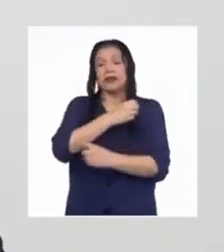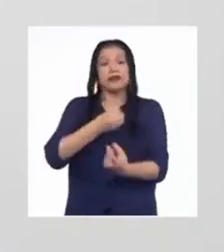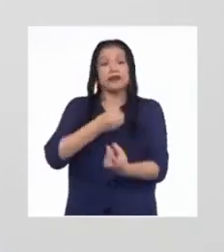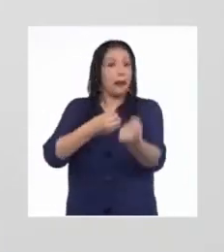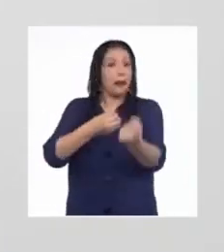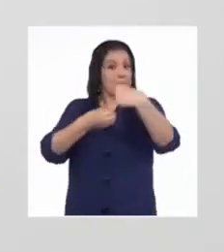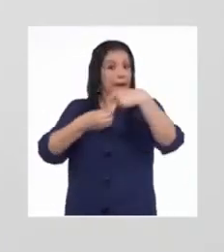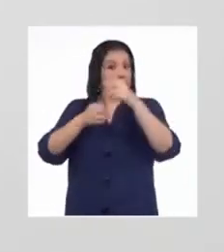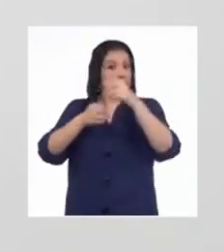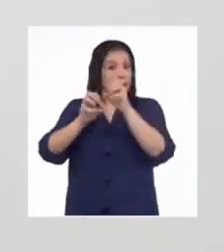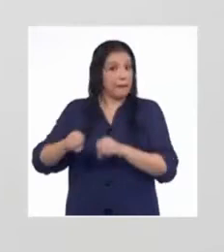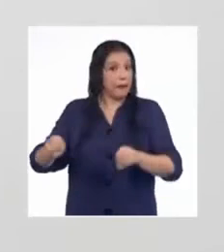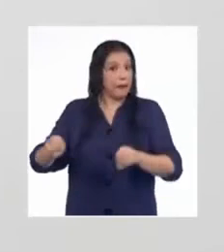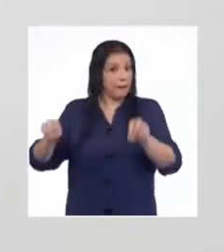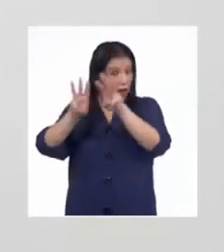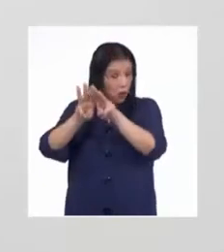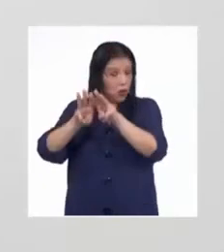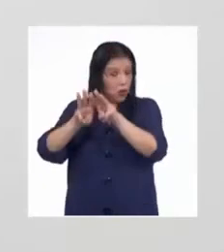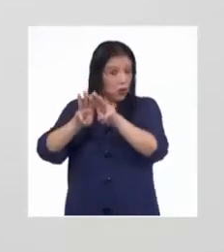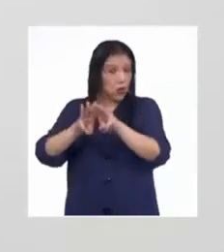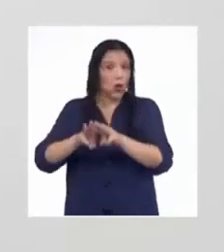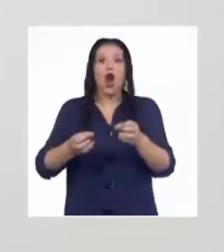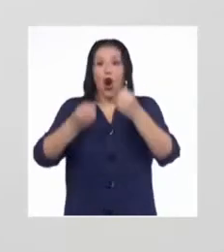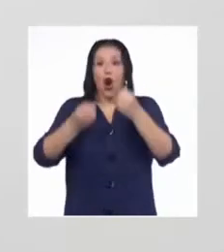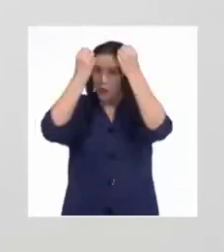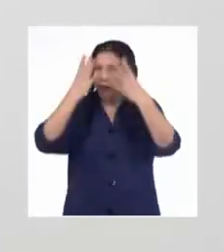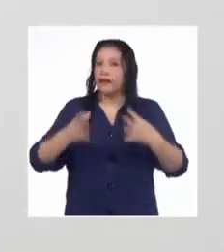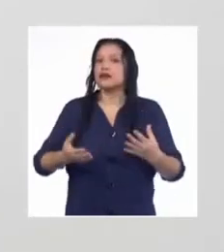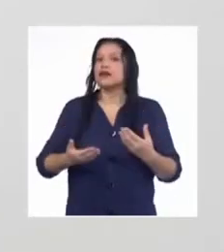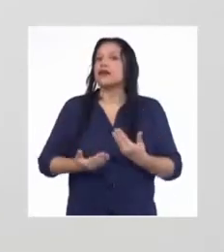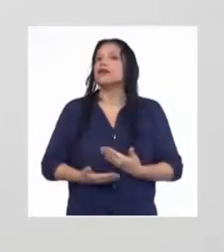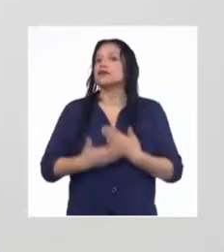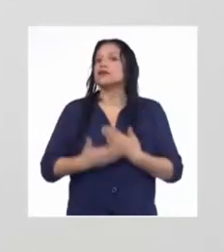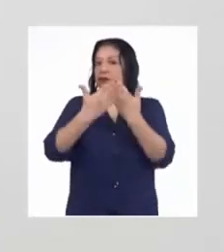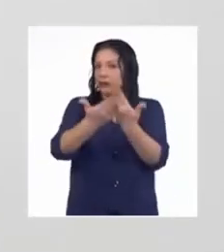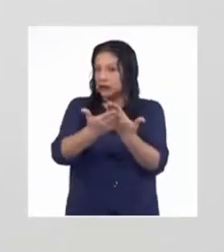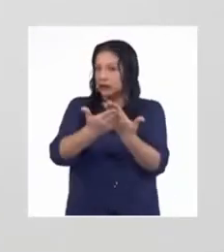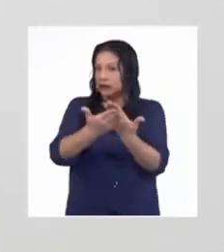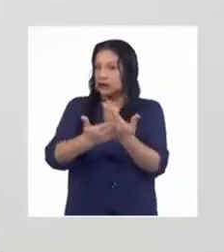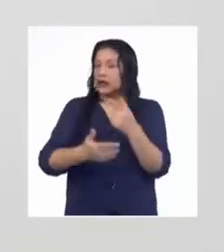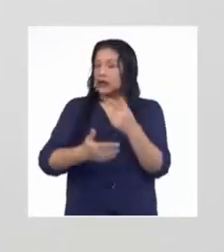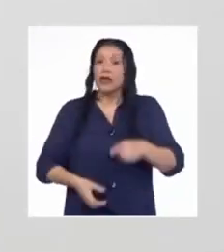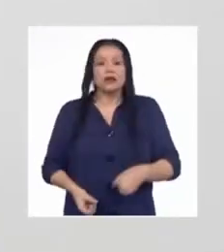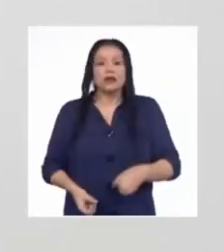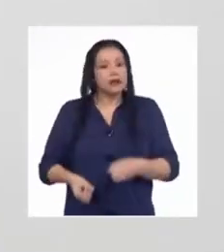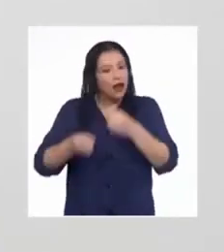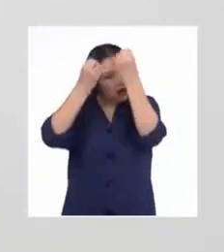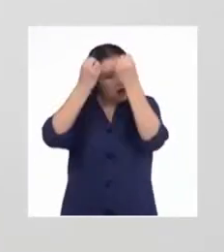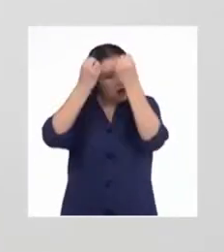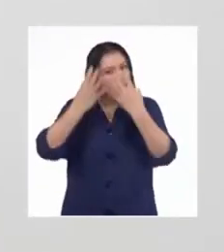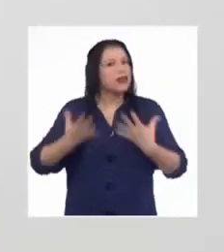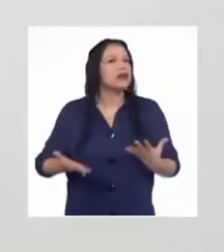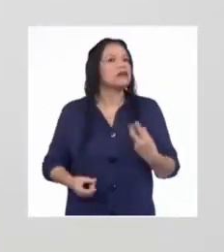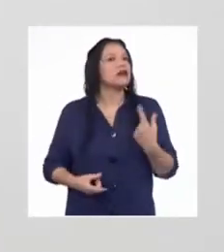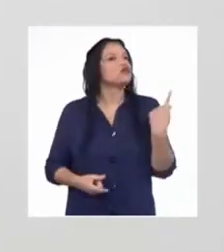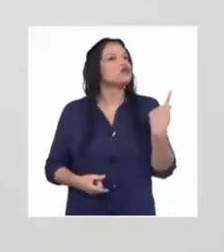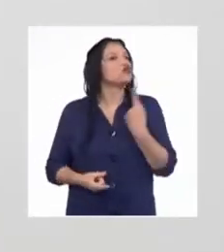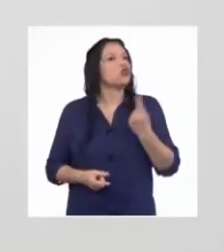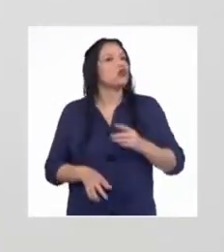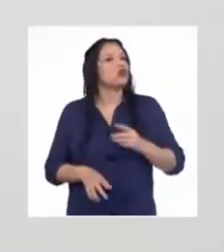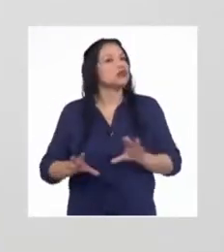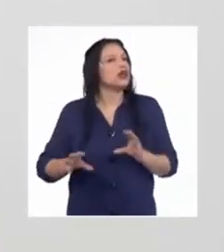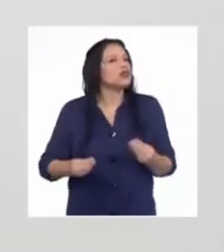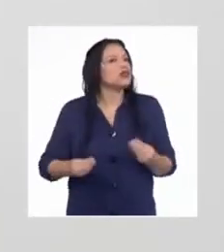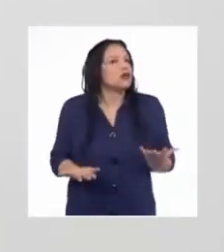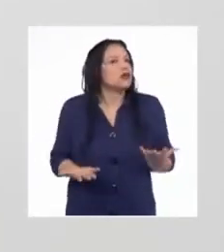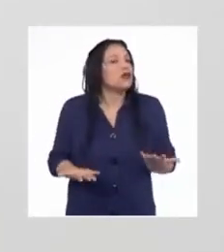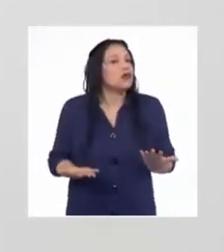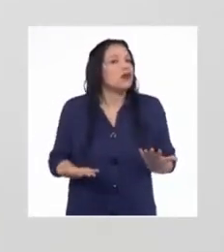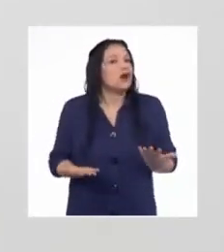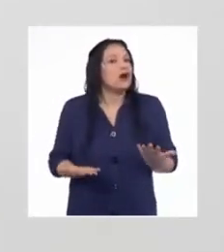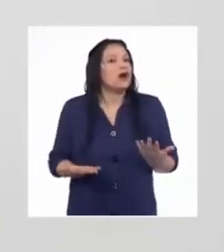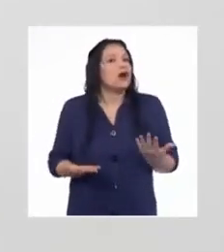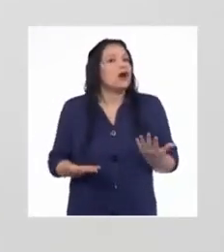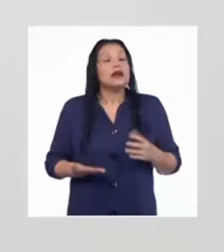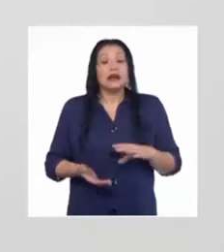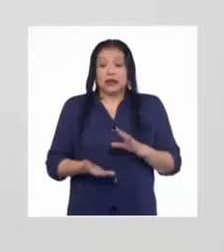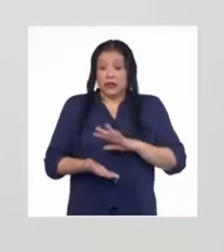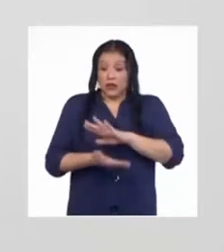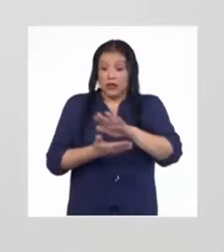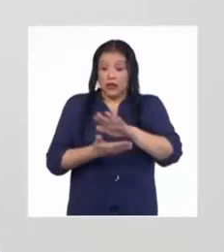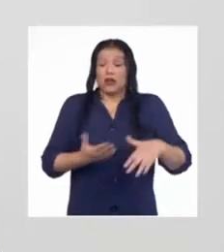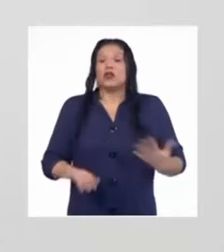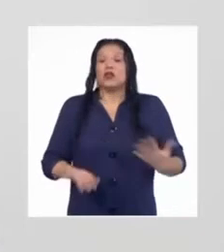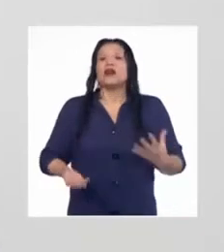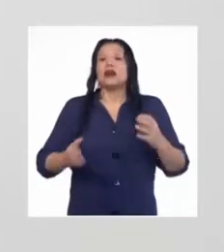organización cumplan con estas propuestas. Y ese cumplimiento solo se puede hacer efectivo si las